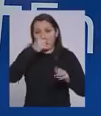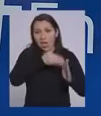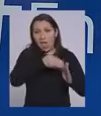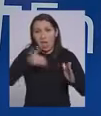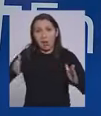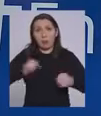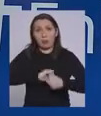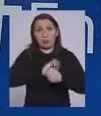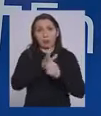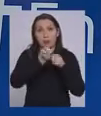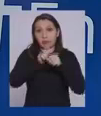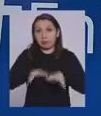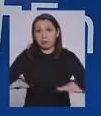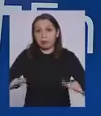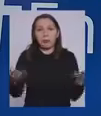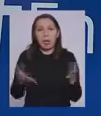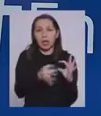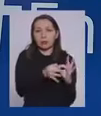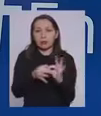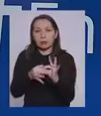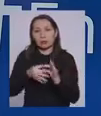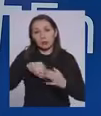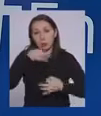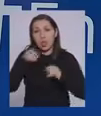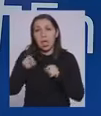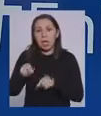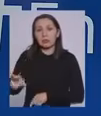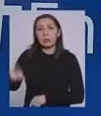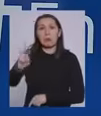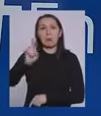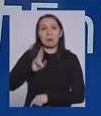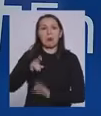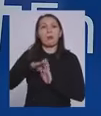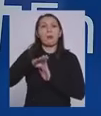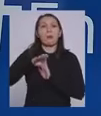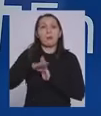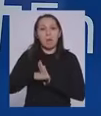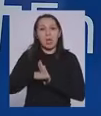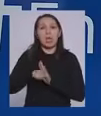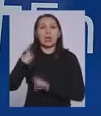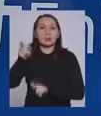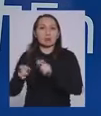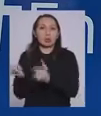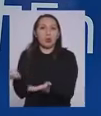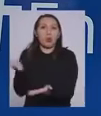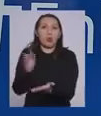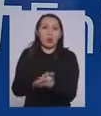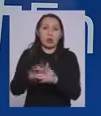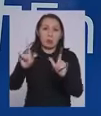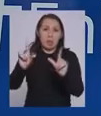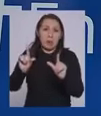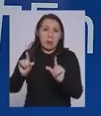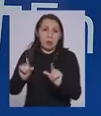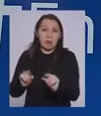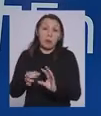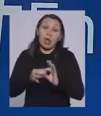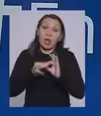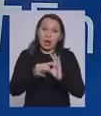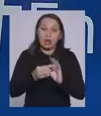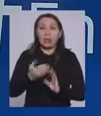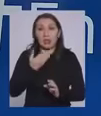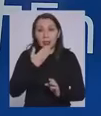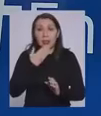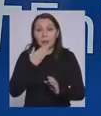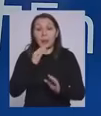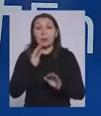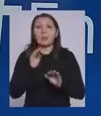pandemia para poder dar cuenta. Y eso tiene un resultado, que es la baja tasa de letalidad. Por lo tanto, también agradeciendo y